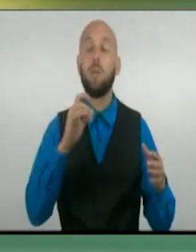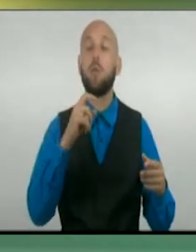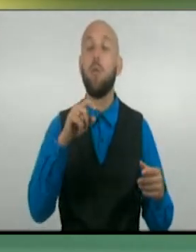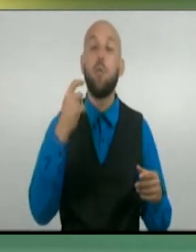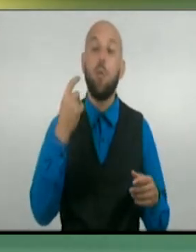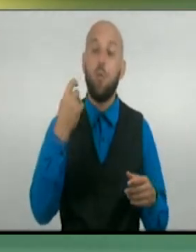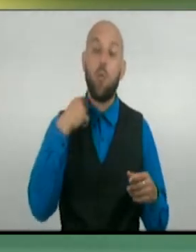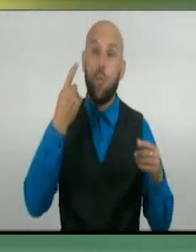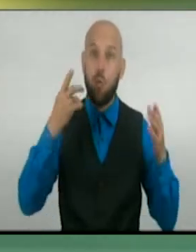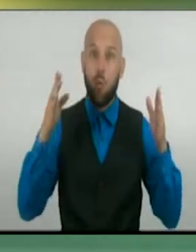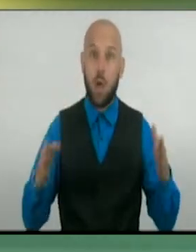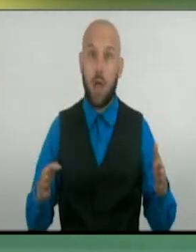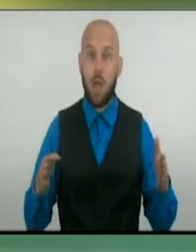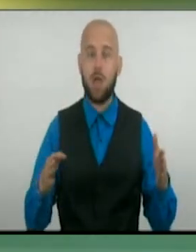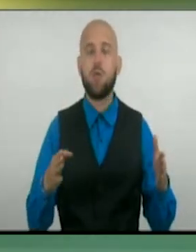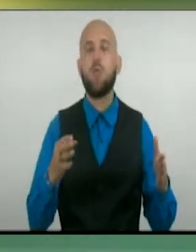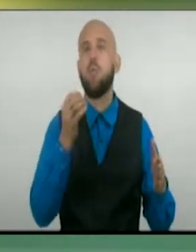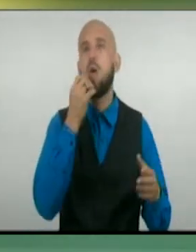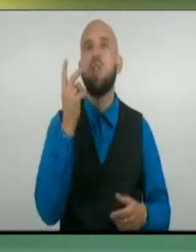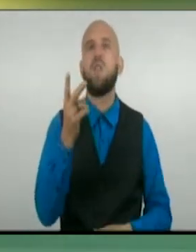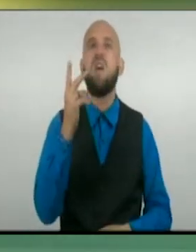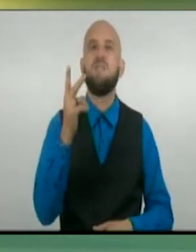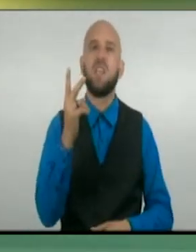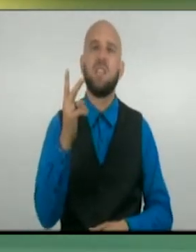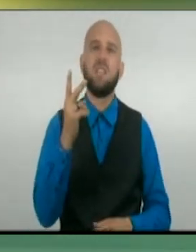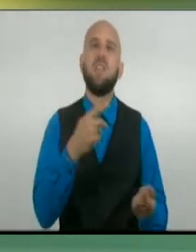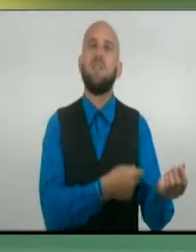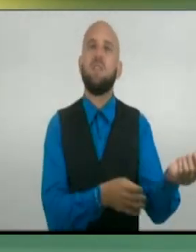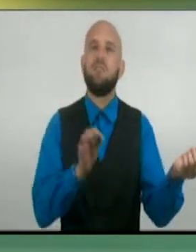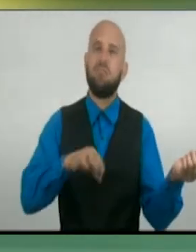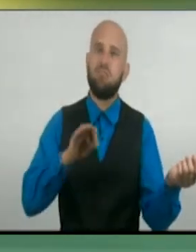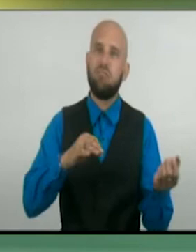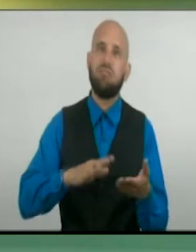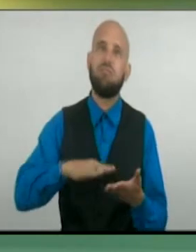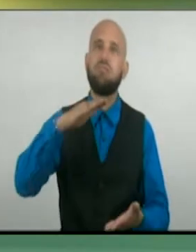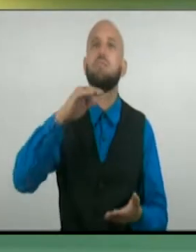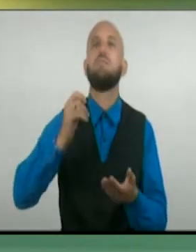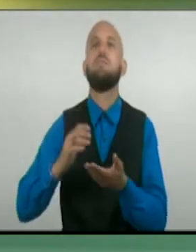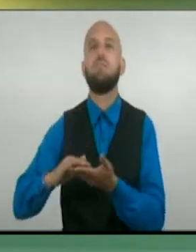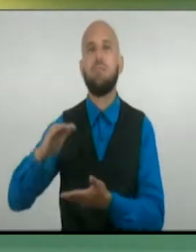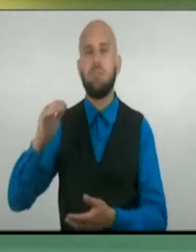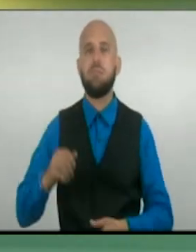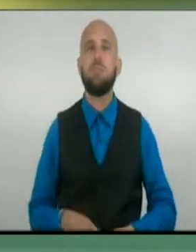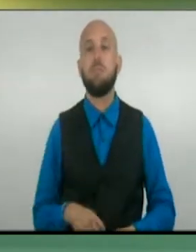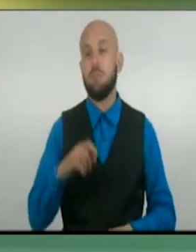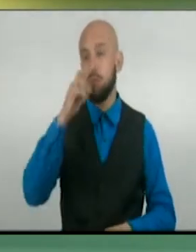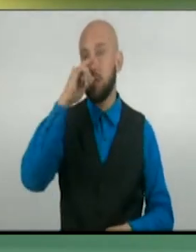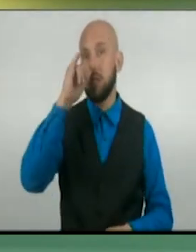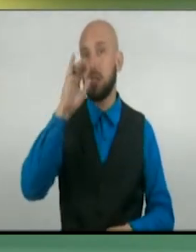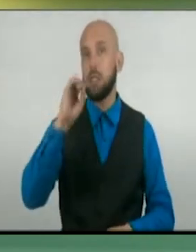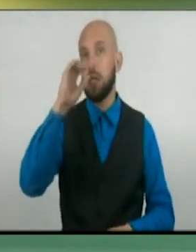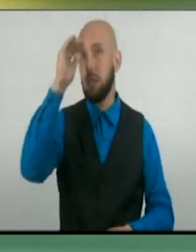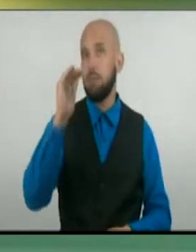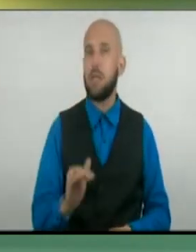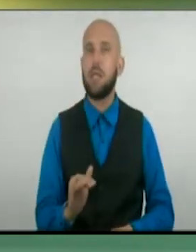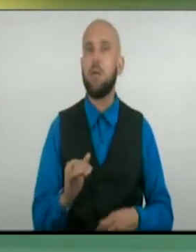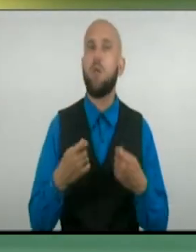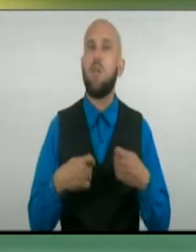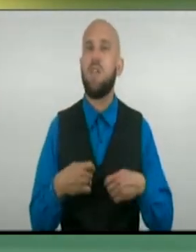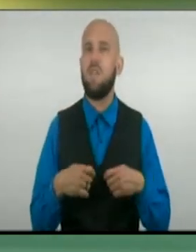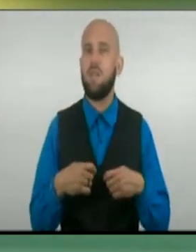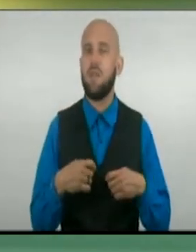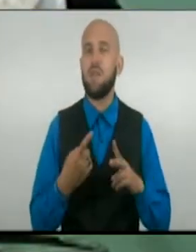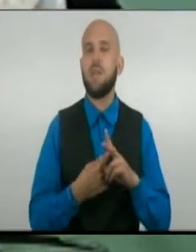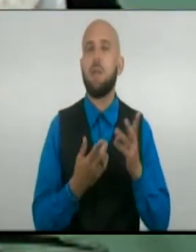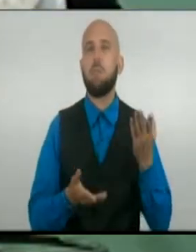que tener mayor de 18 años menos de 60 años para donar sangre tener un